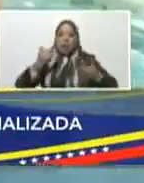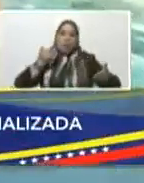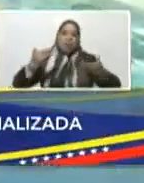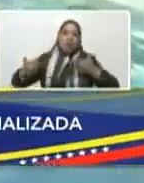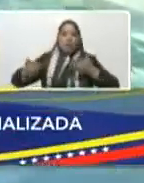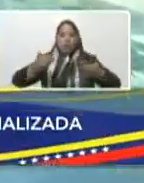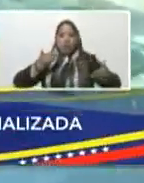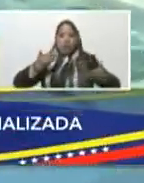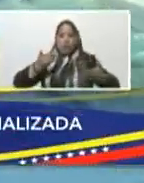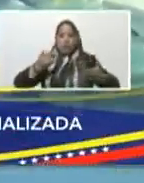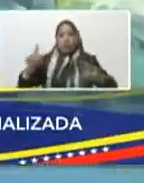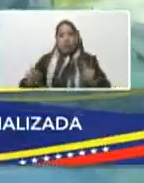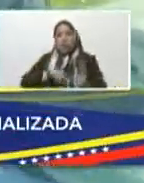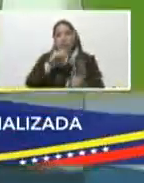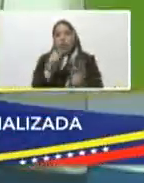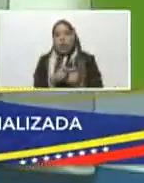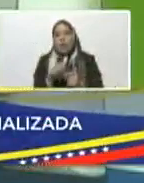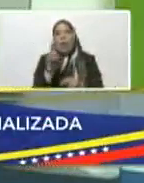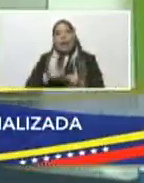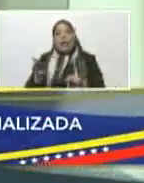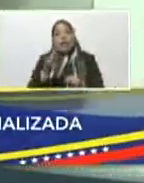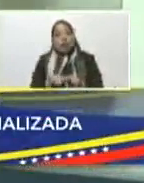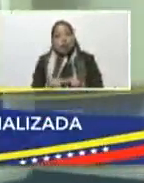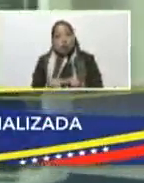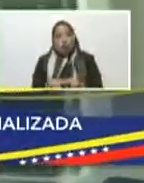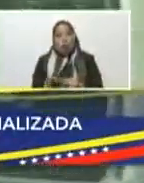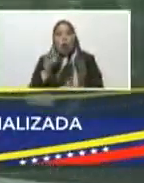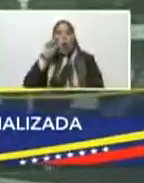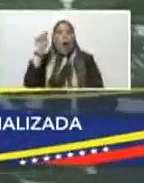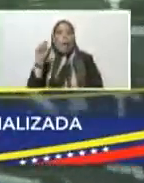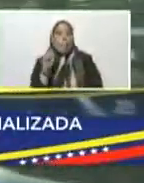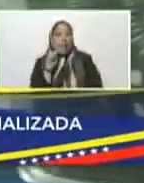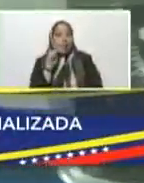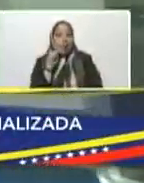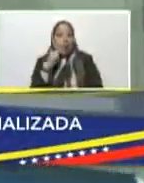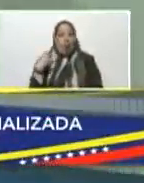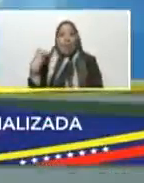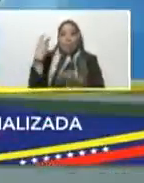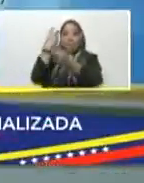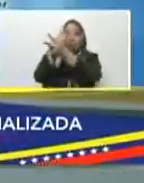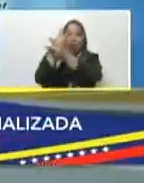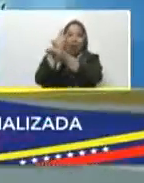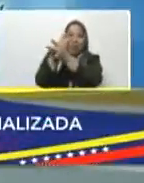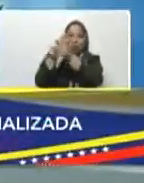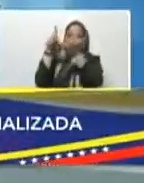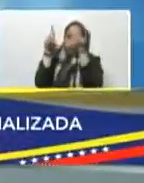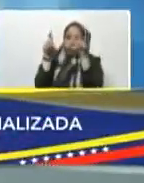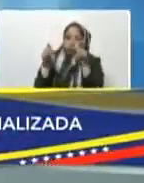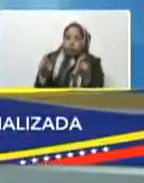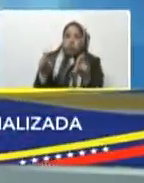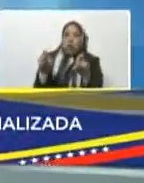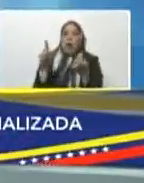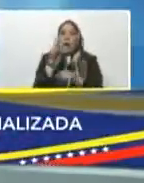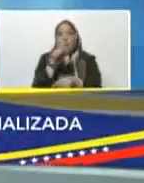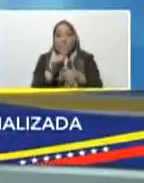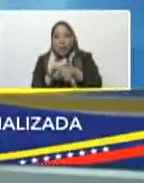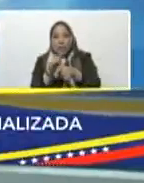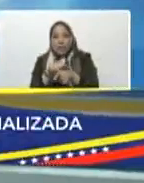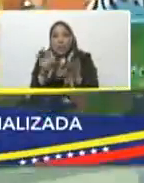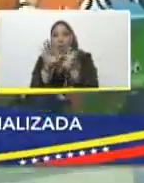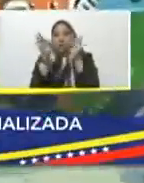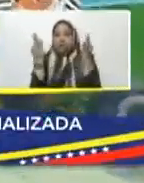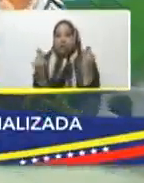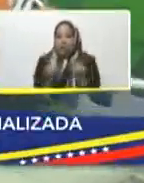ejemplo, destacamos pediatría, ginecostetricia, rayos X, cirugía, medicina familiar,